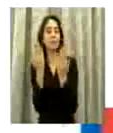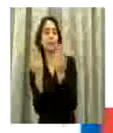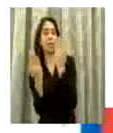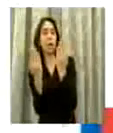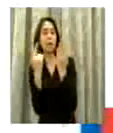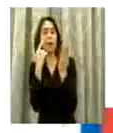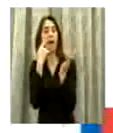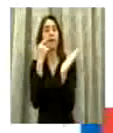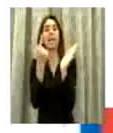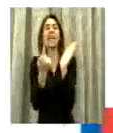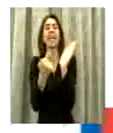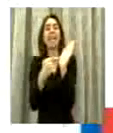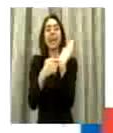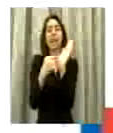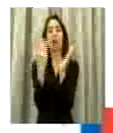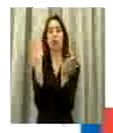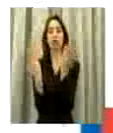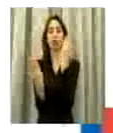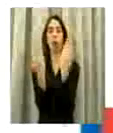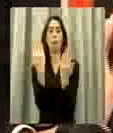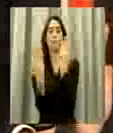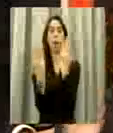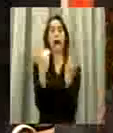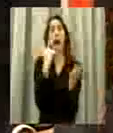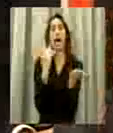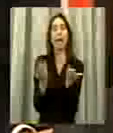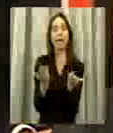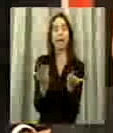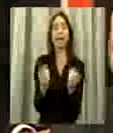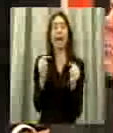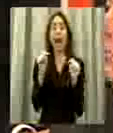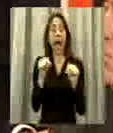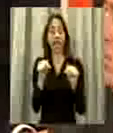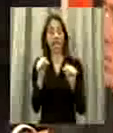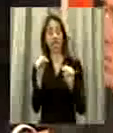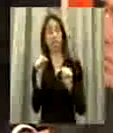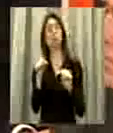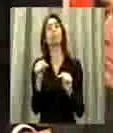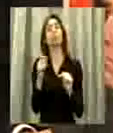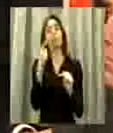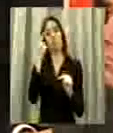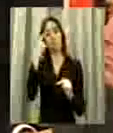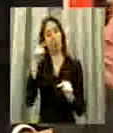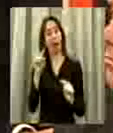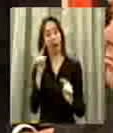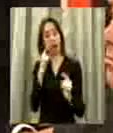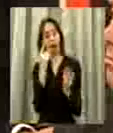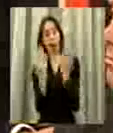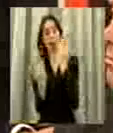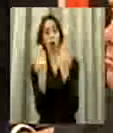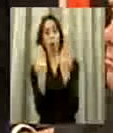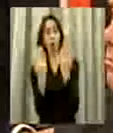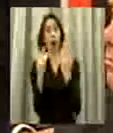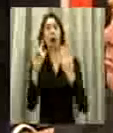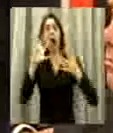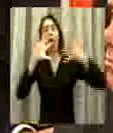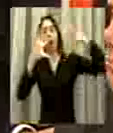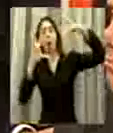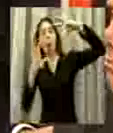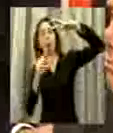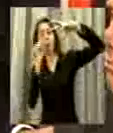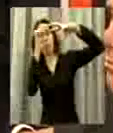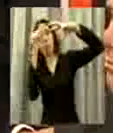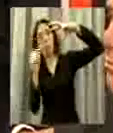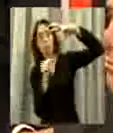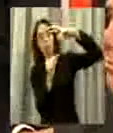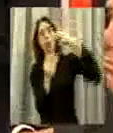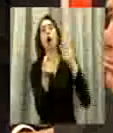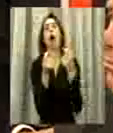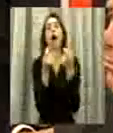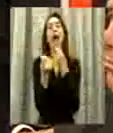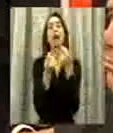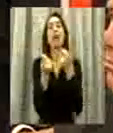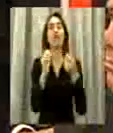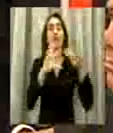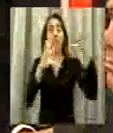un punto de comparación o benchmark, y acá un punto de comparación que en este caso es el mundo, la economía